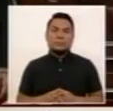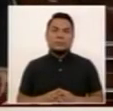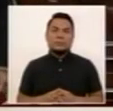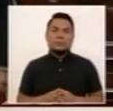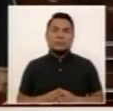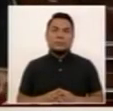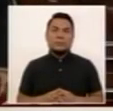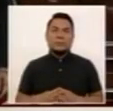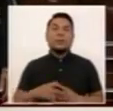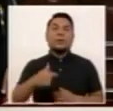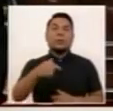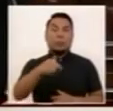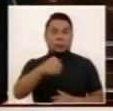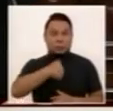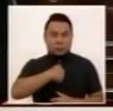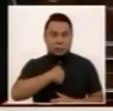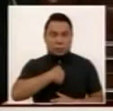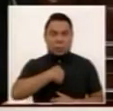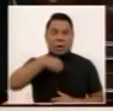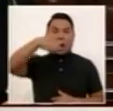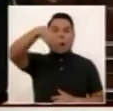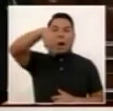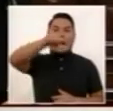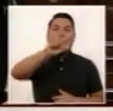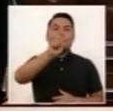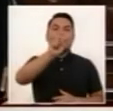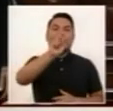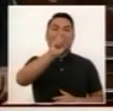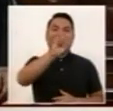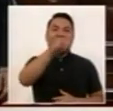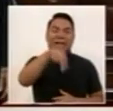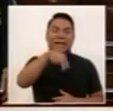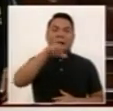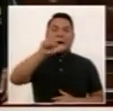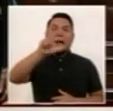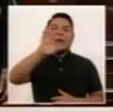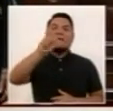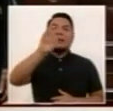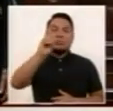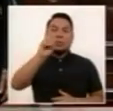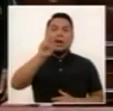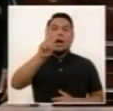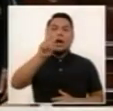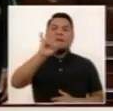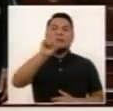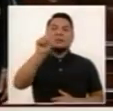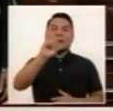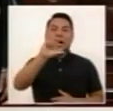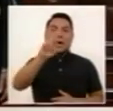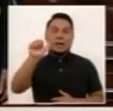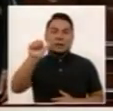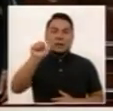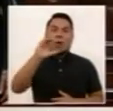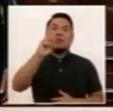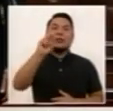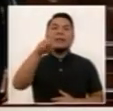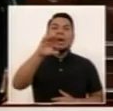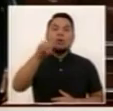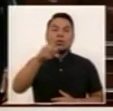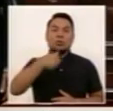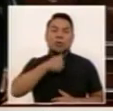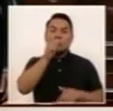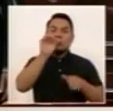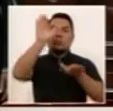Yo, Martín Alberto Vizcarra Cornejo, juro por Dios y por la patria